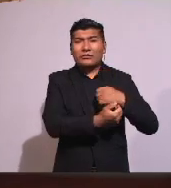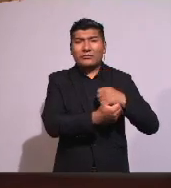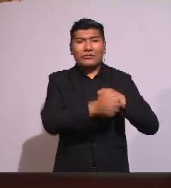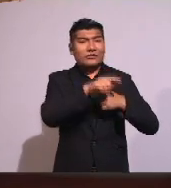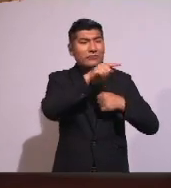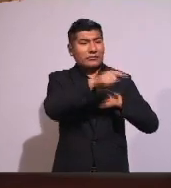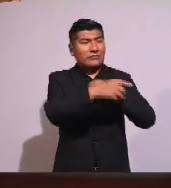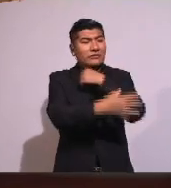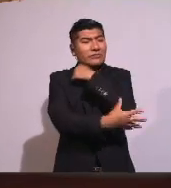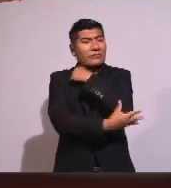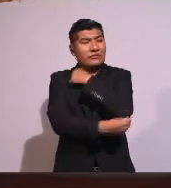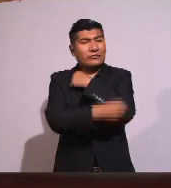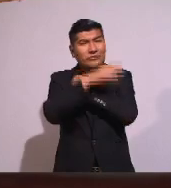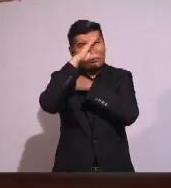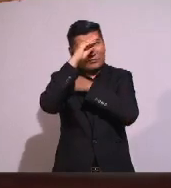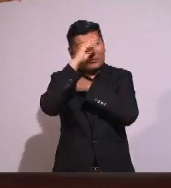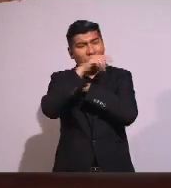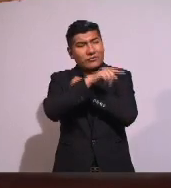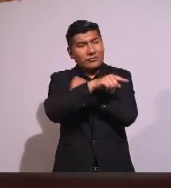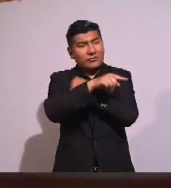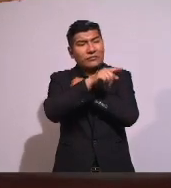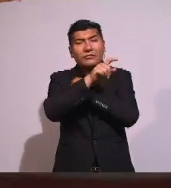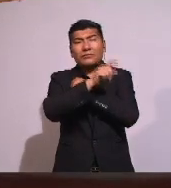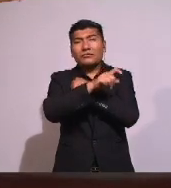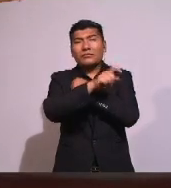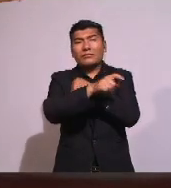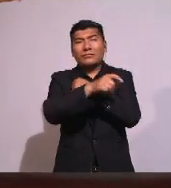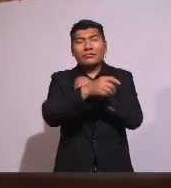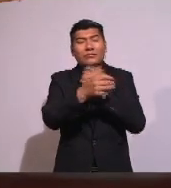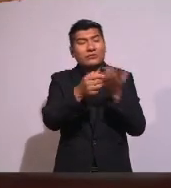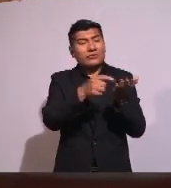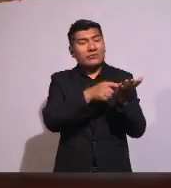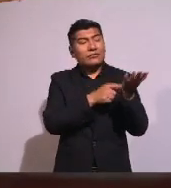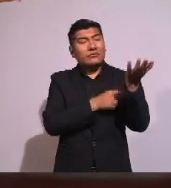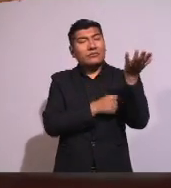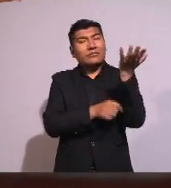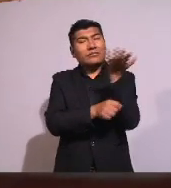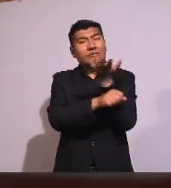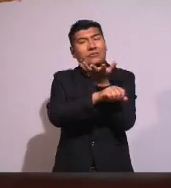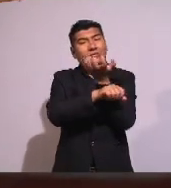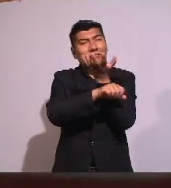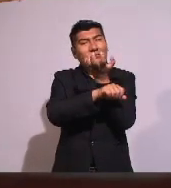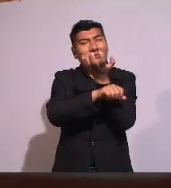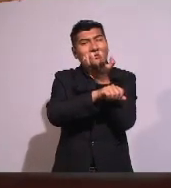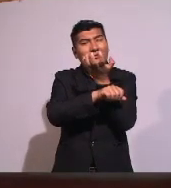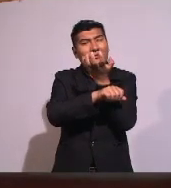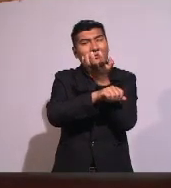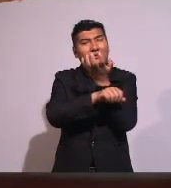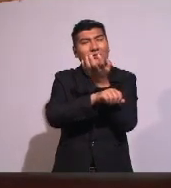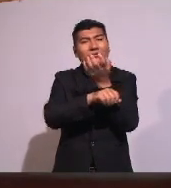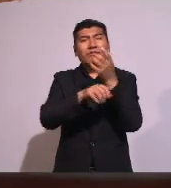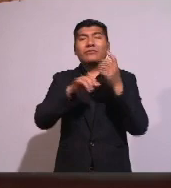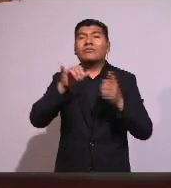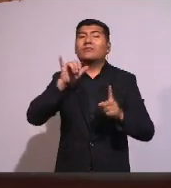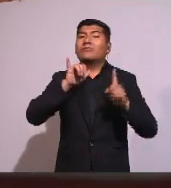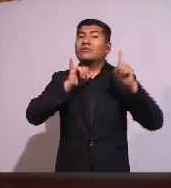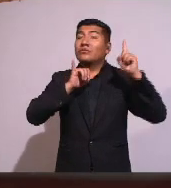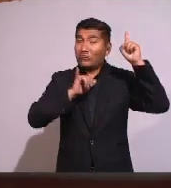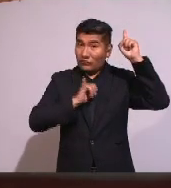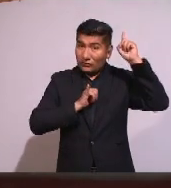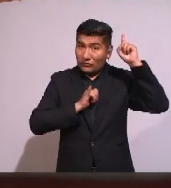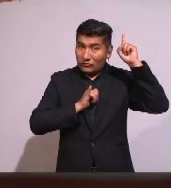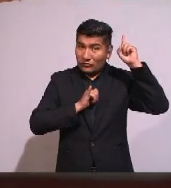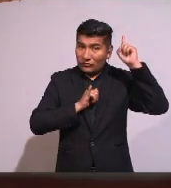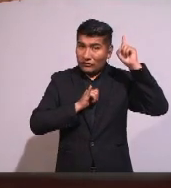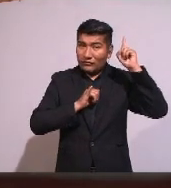este pobre hombre extendiendo la mano, era yo. Cristo